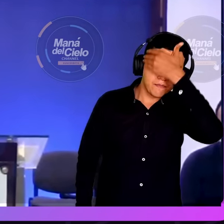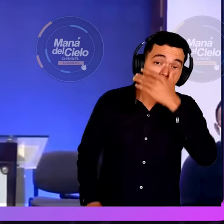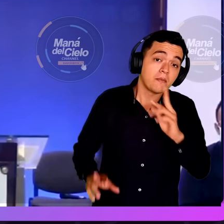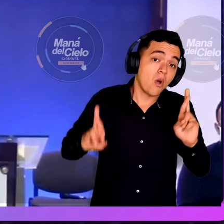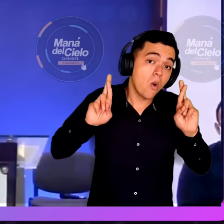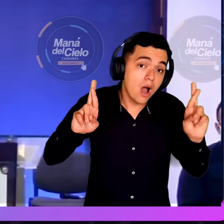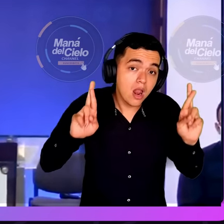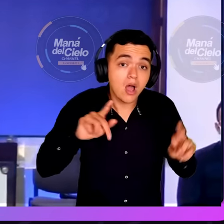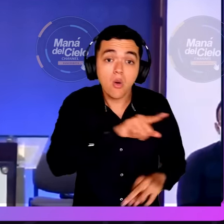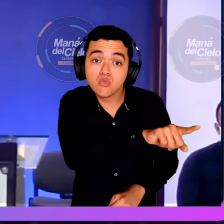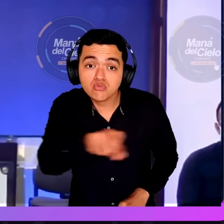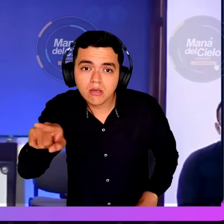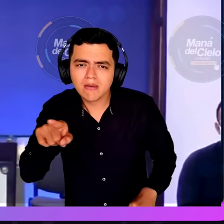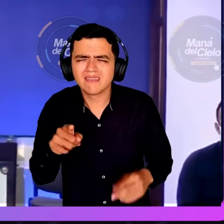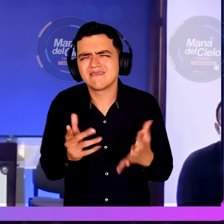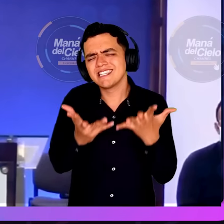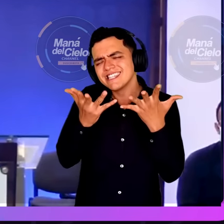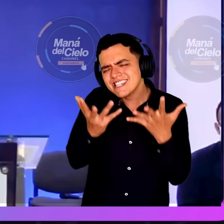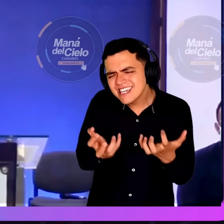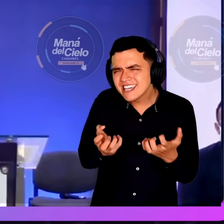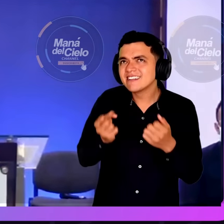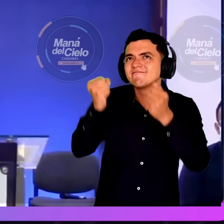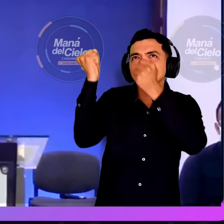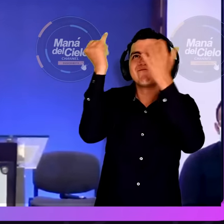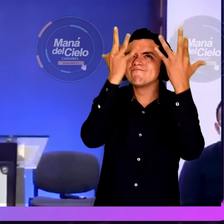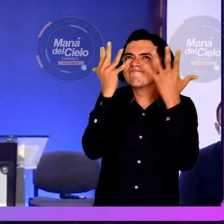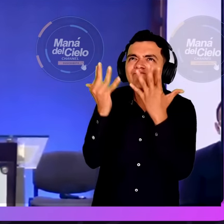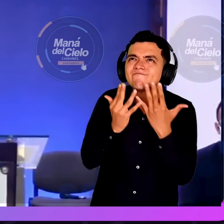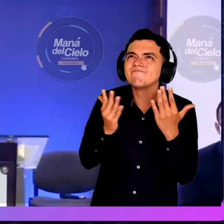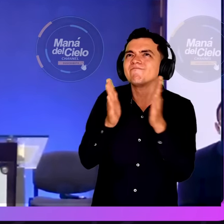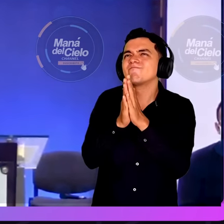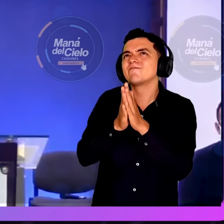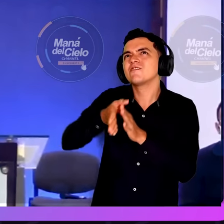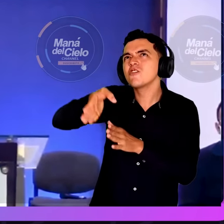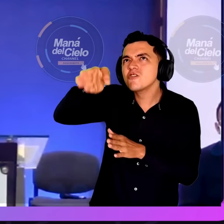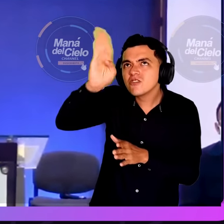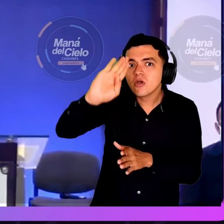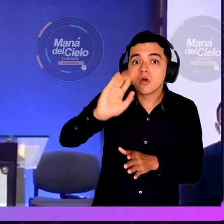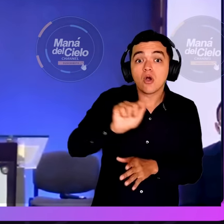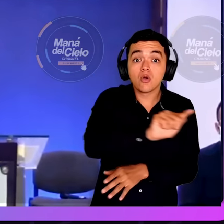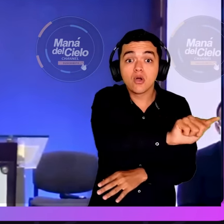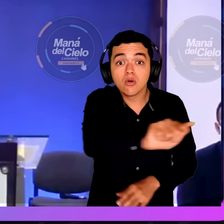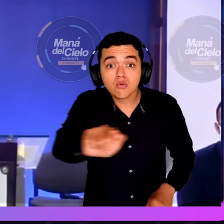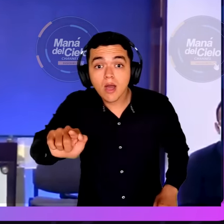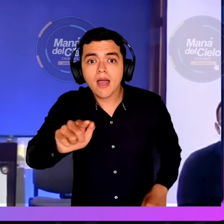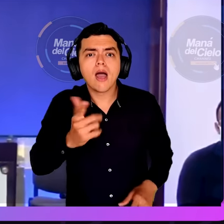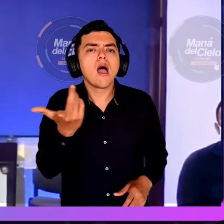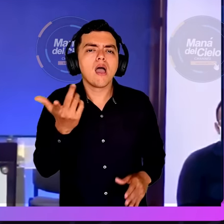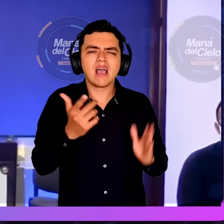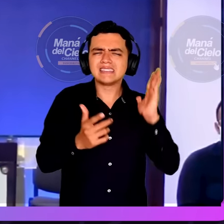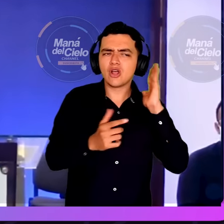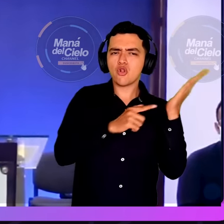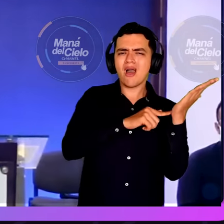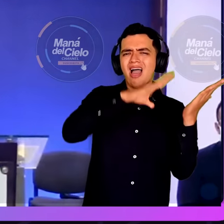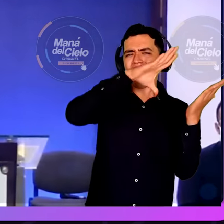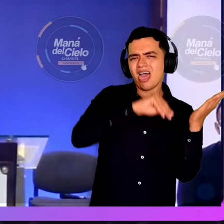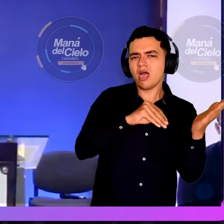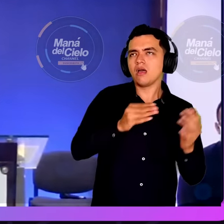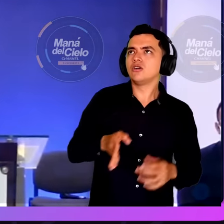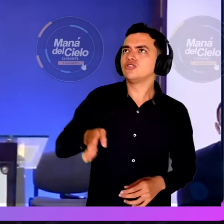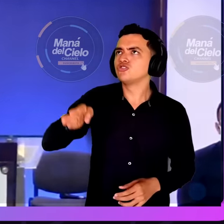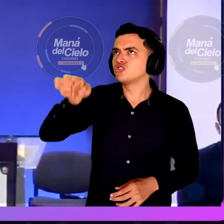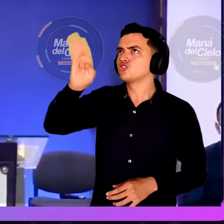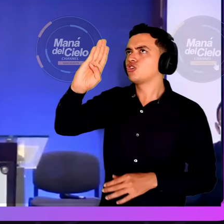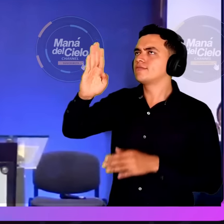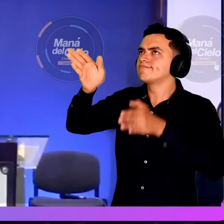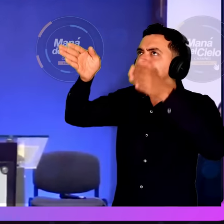alabanza. Los caracteres se van volviendo fuertes, viene la pelea, la discusión. Oh, pero yo espero que ustedes que